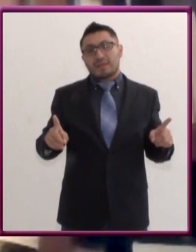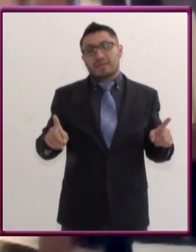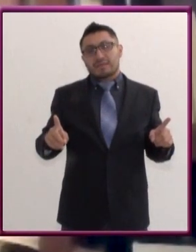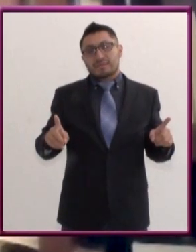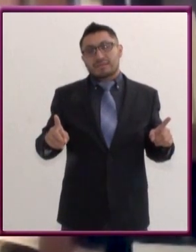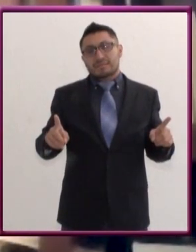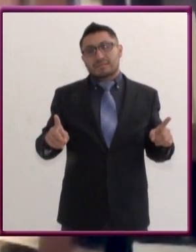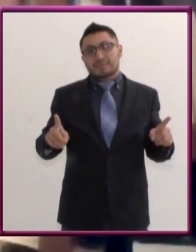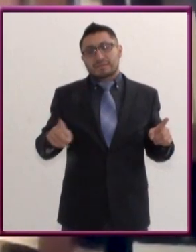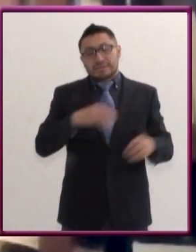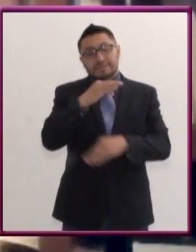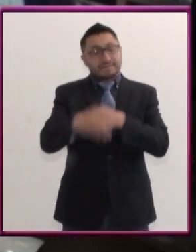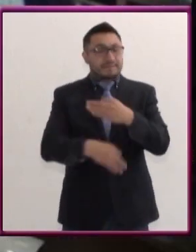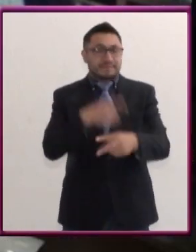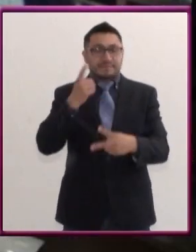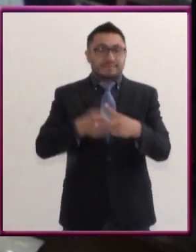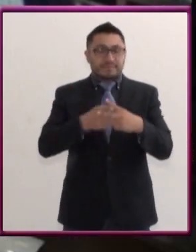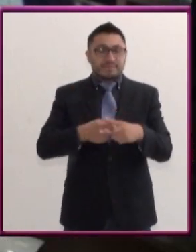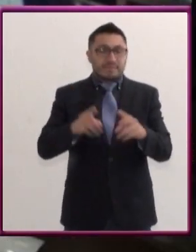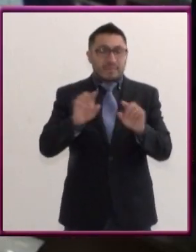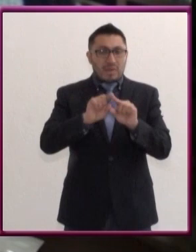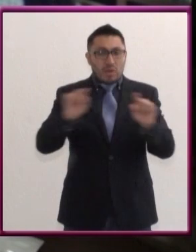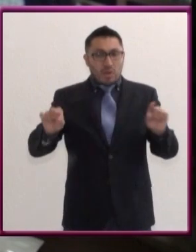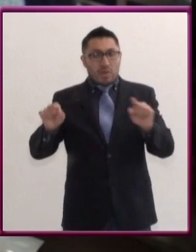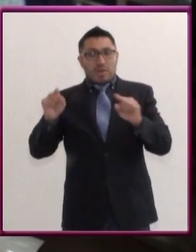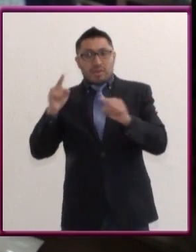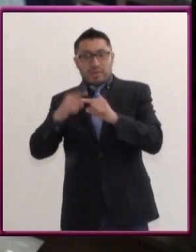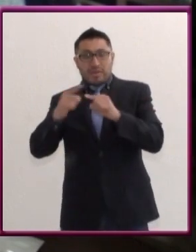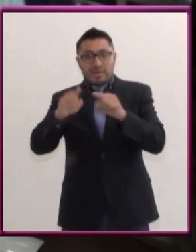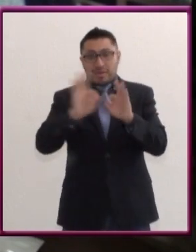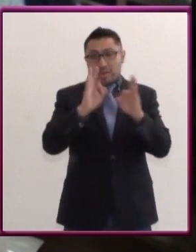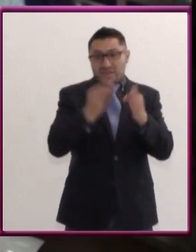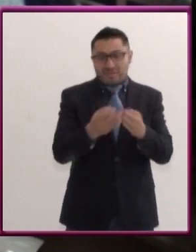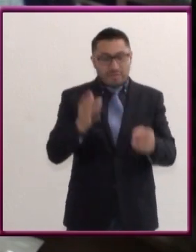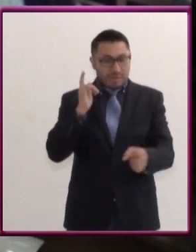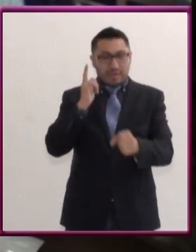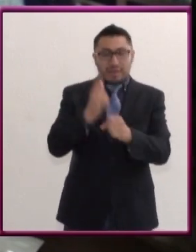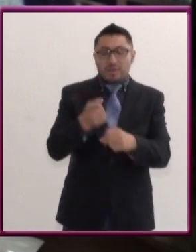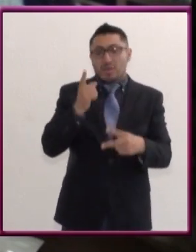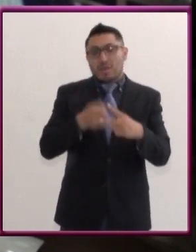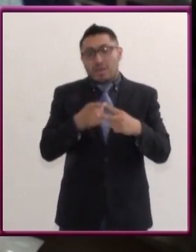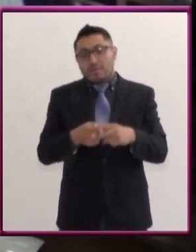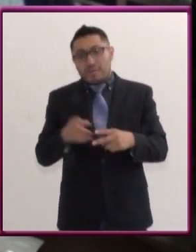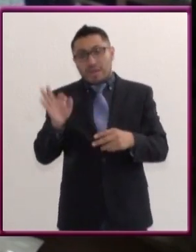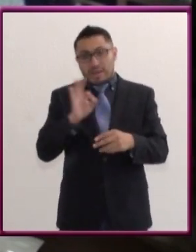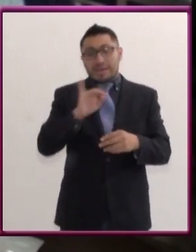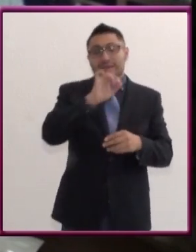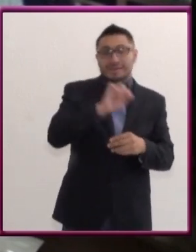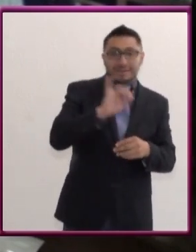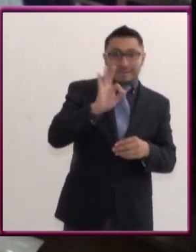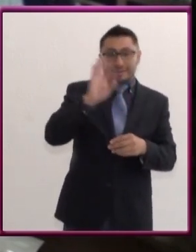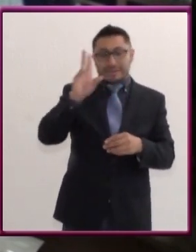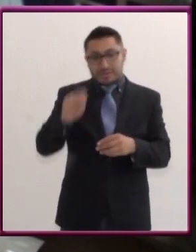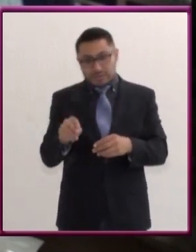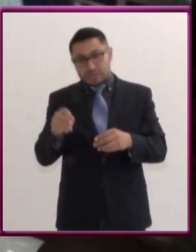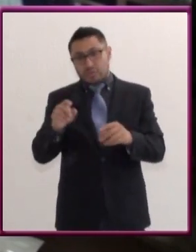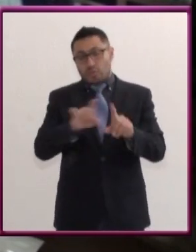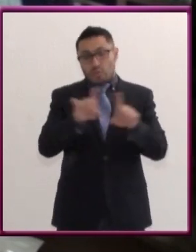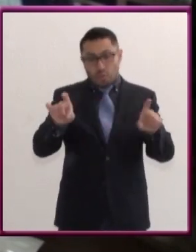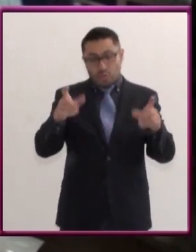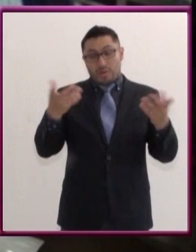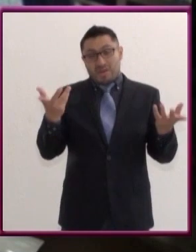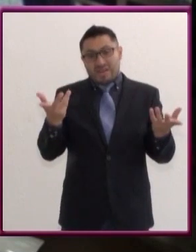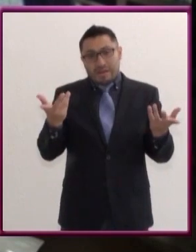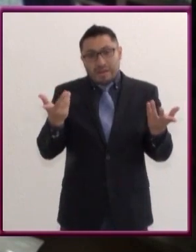de toda la matemática. Las ecuaciones diferenciales, uno no puede concebir las matemáticas sin las ecuaciones diferenciales, por